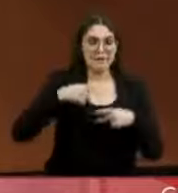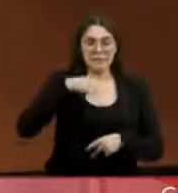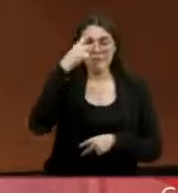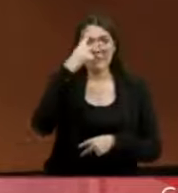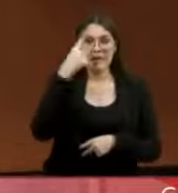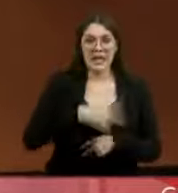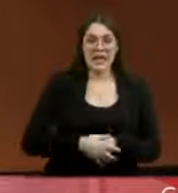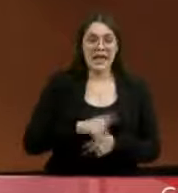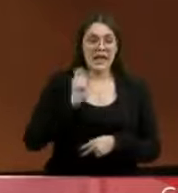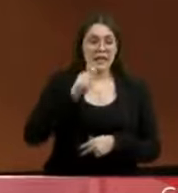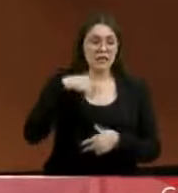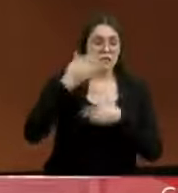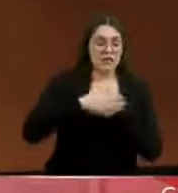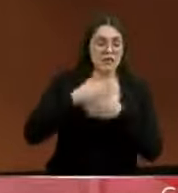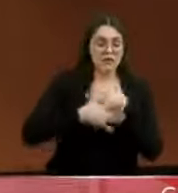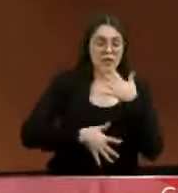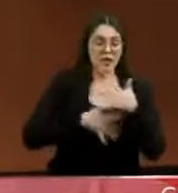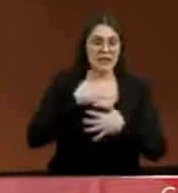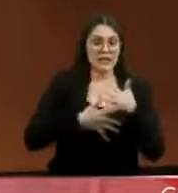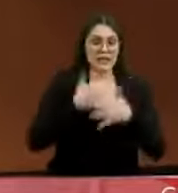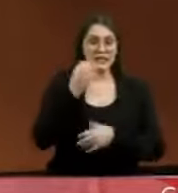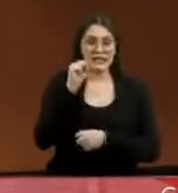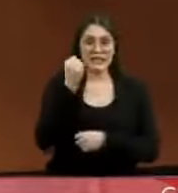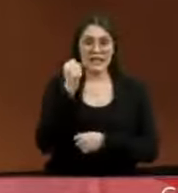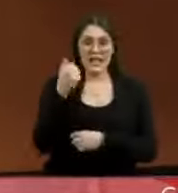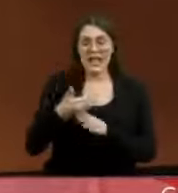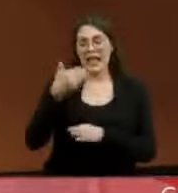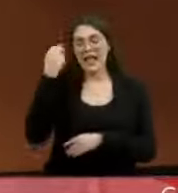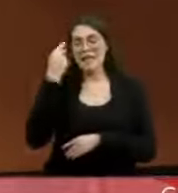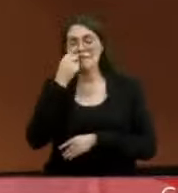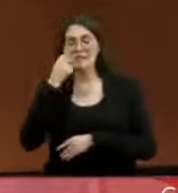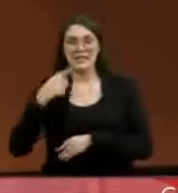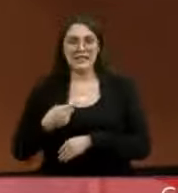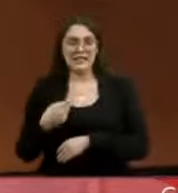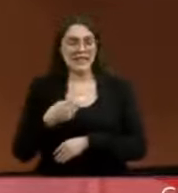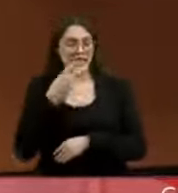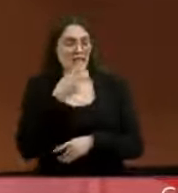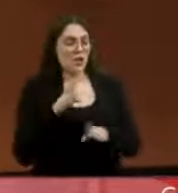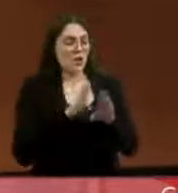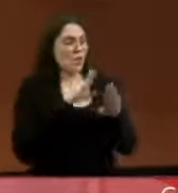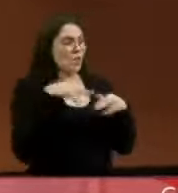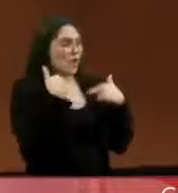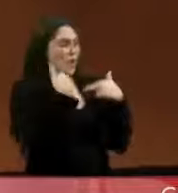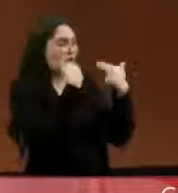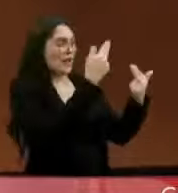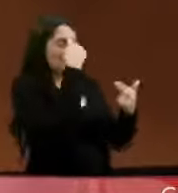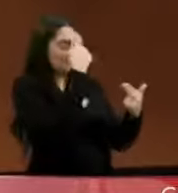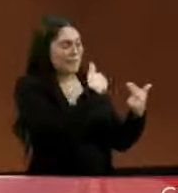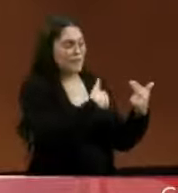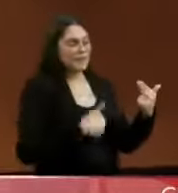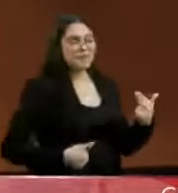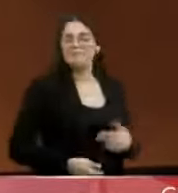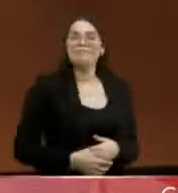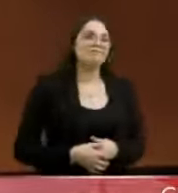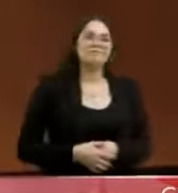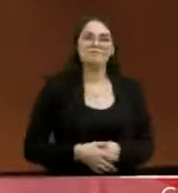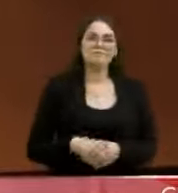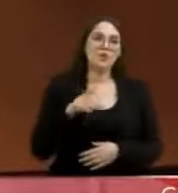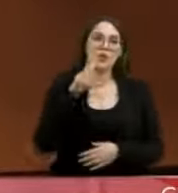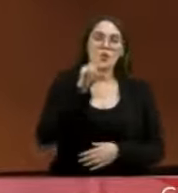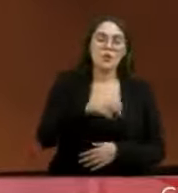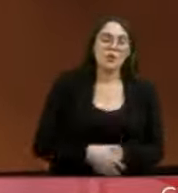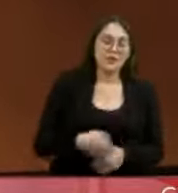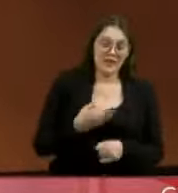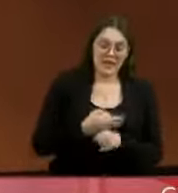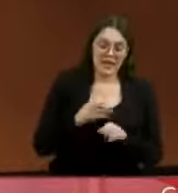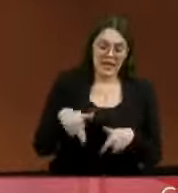El próximo 15 de septiembre decían, es un regalo para el presidente. No, es un regalo para